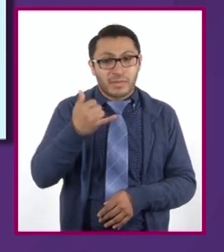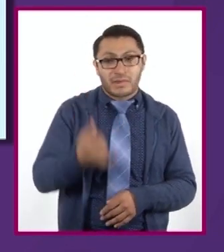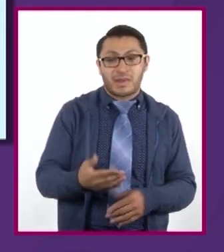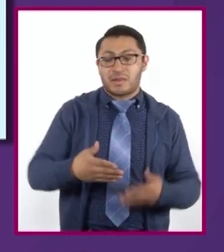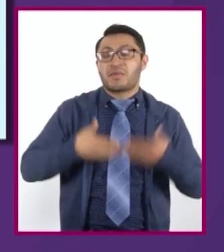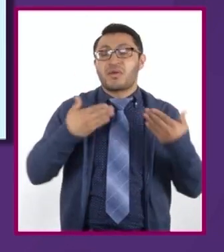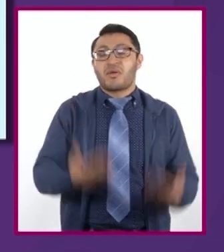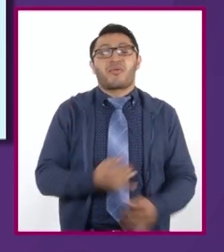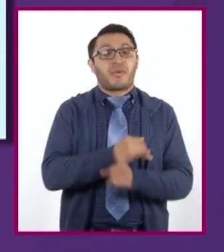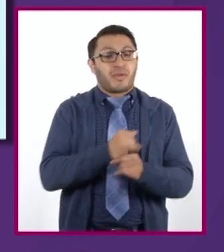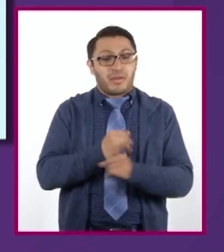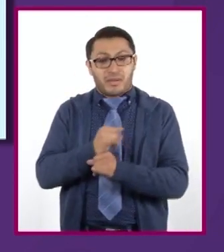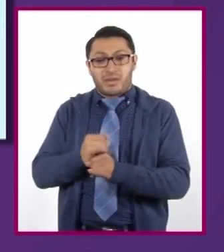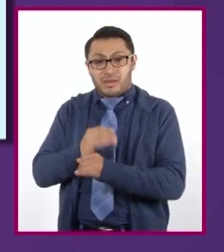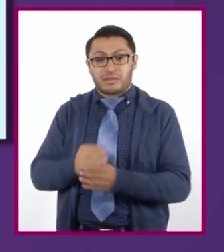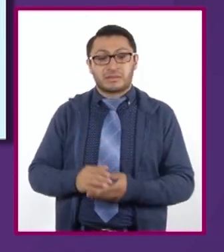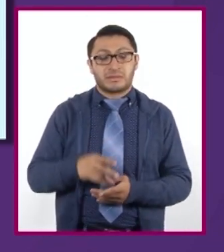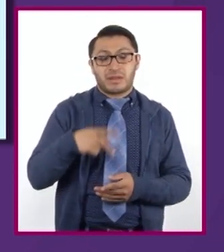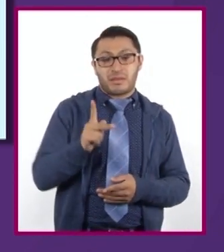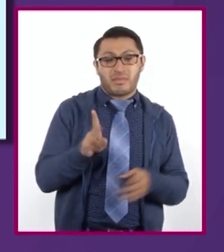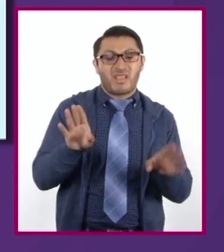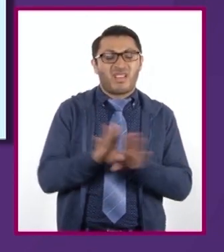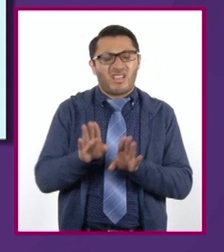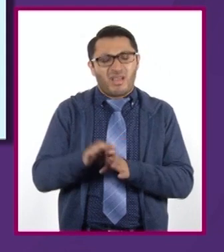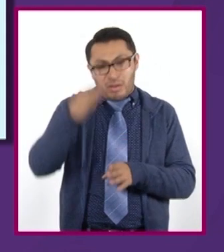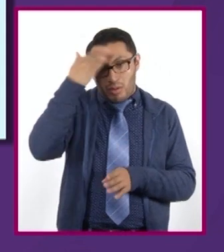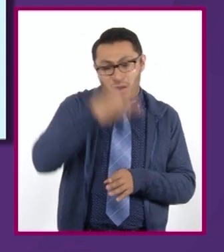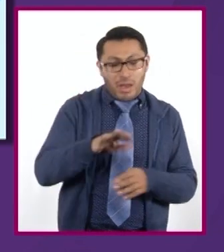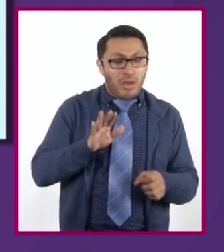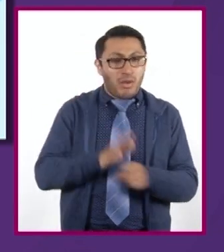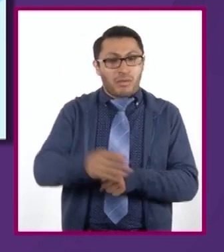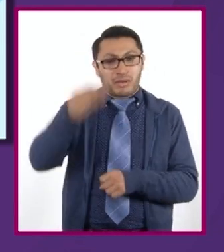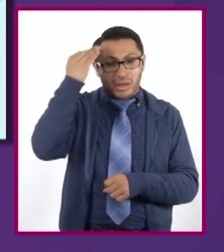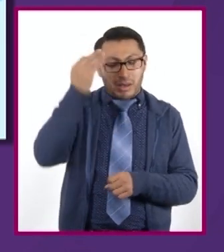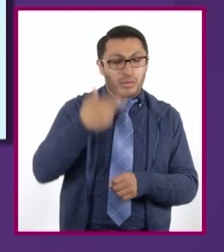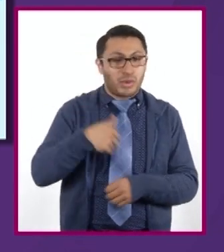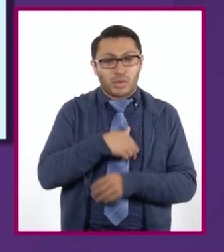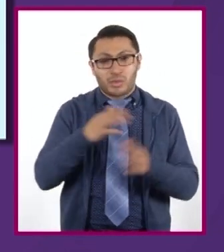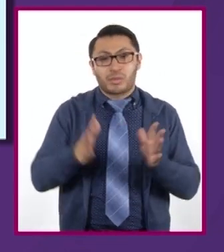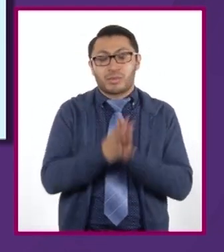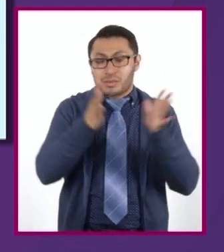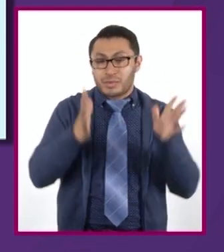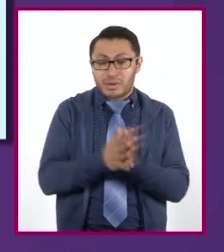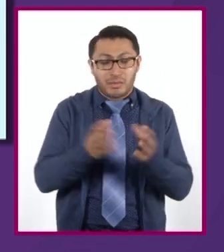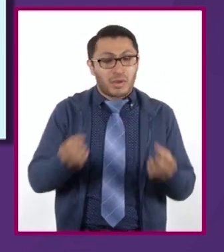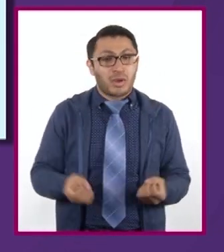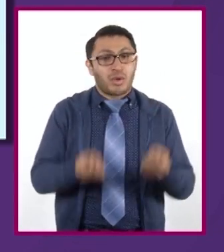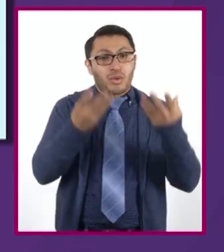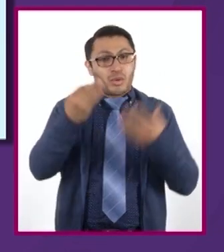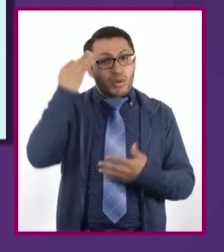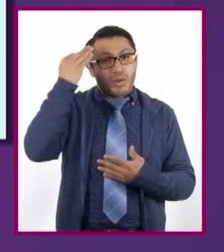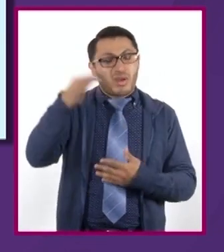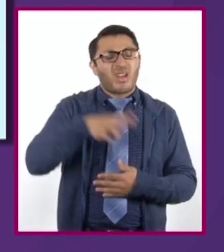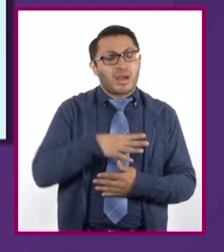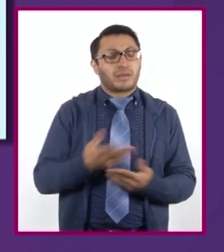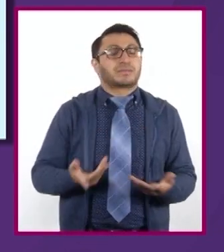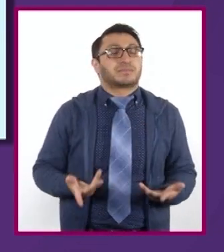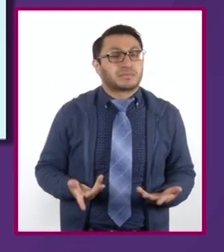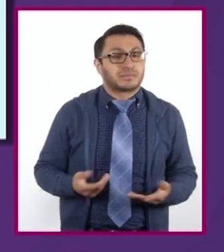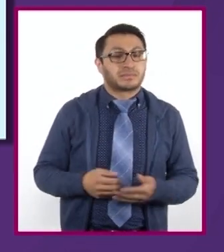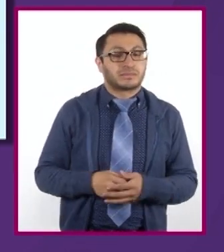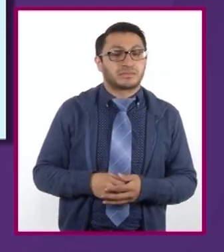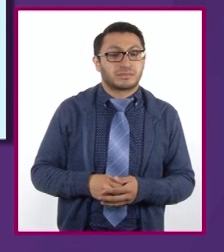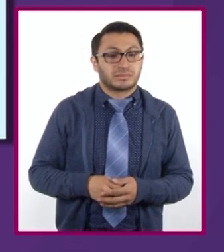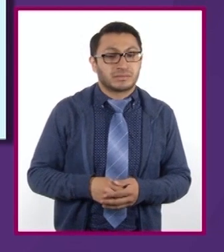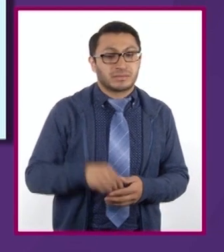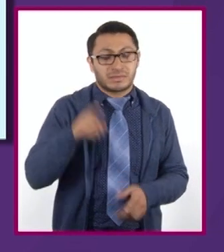fuente confiable. Pero, ¿cómo vamos a saber en qué momento vamos a participar y cuánto tiempo tendremos que hacerlo?